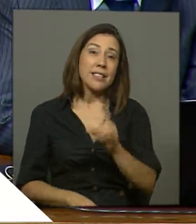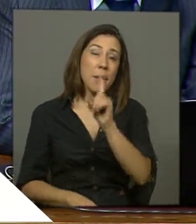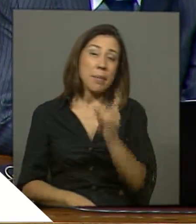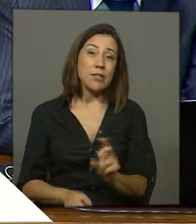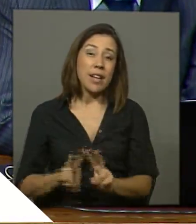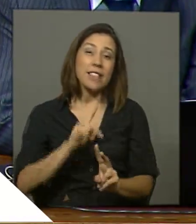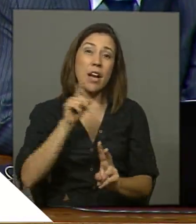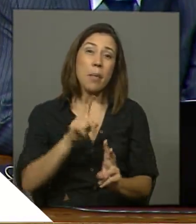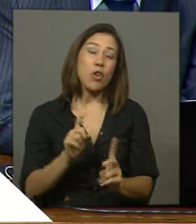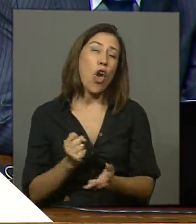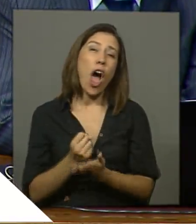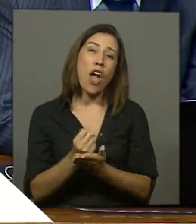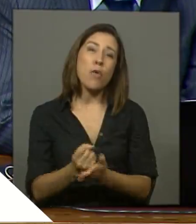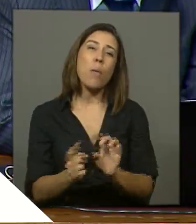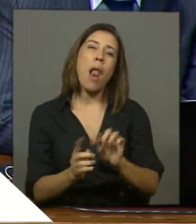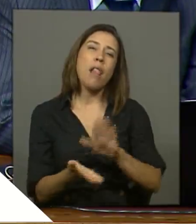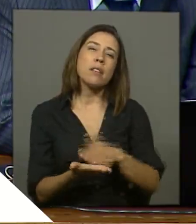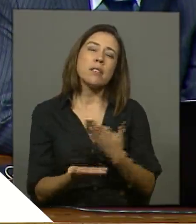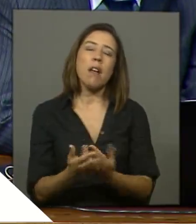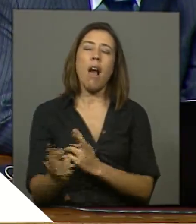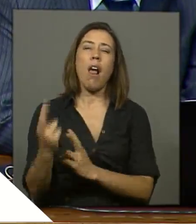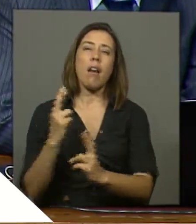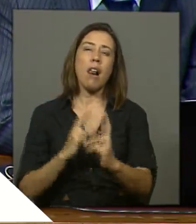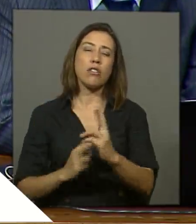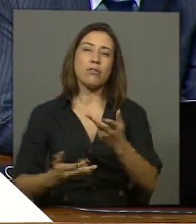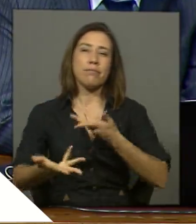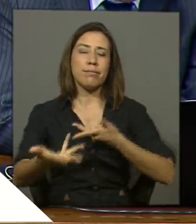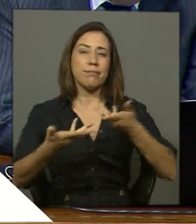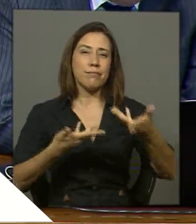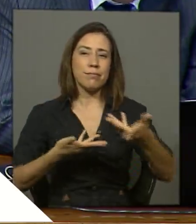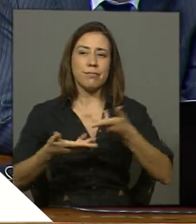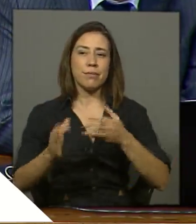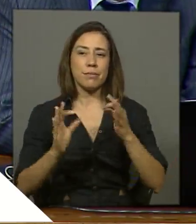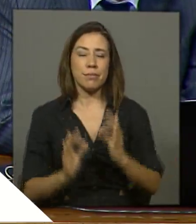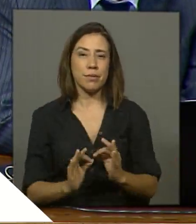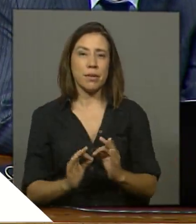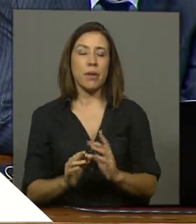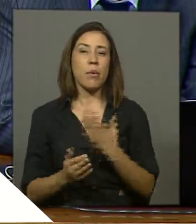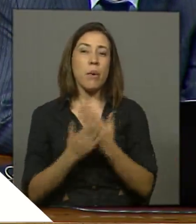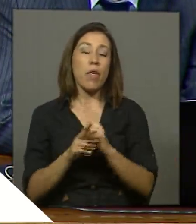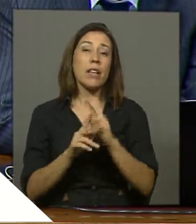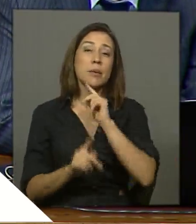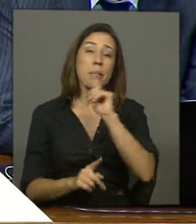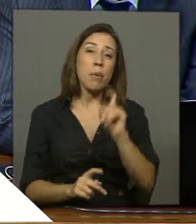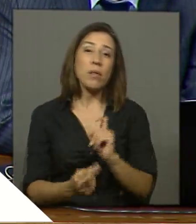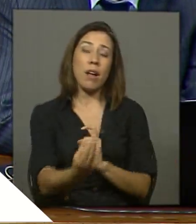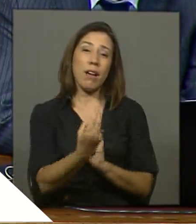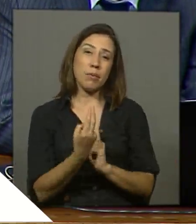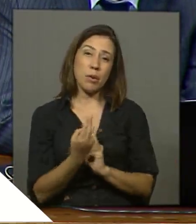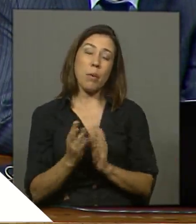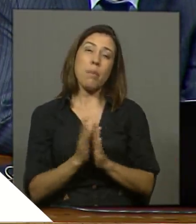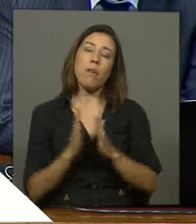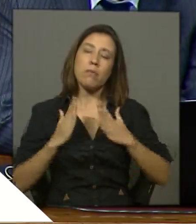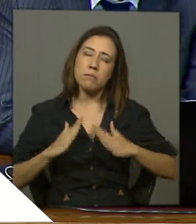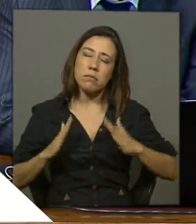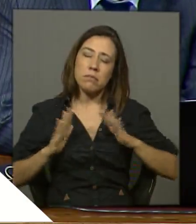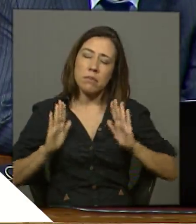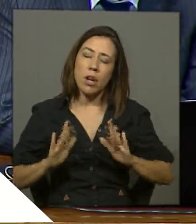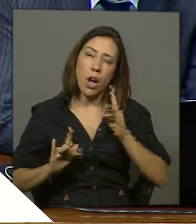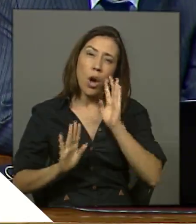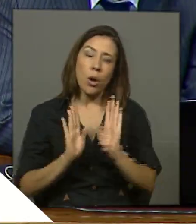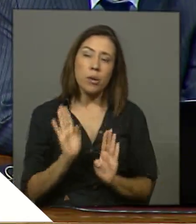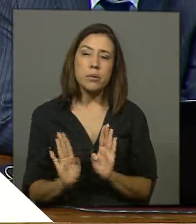interpeladas a una sana relación de la de interpelación les pido En ese sentido mesura